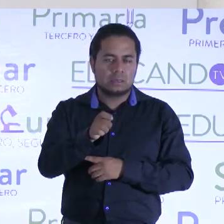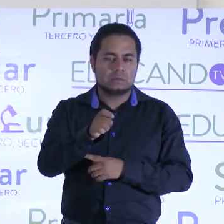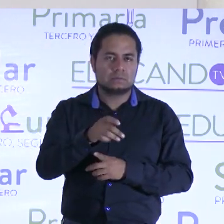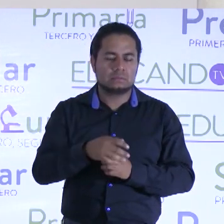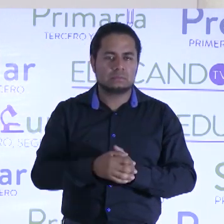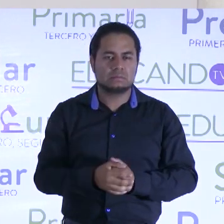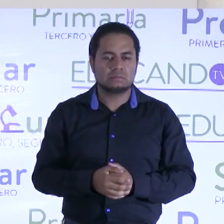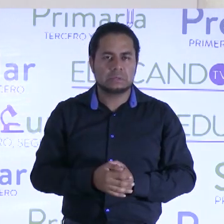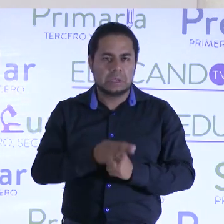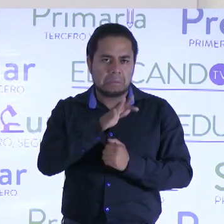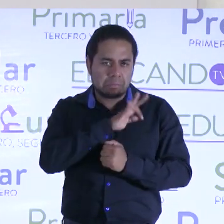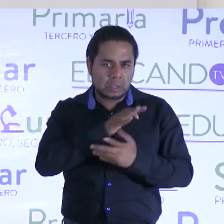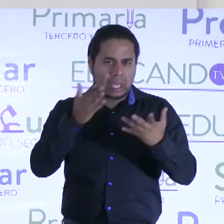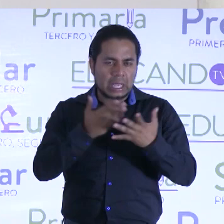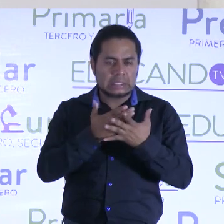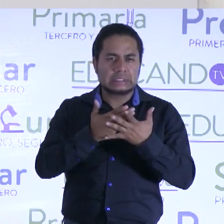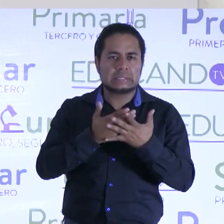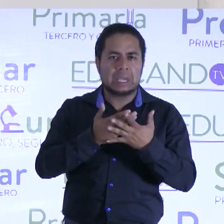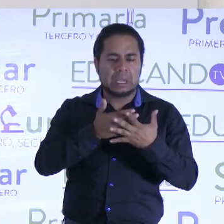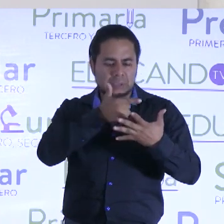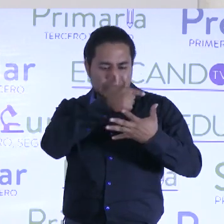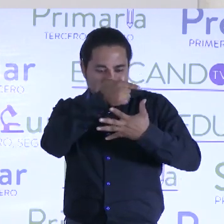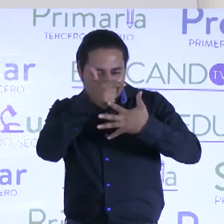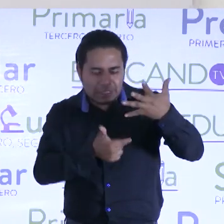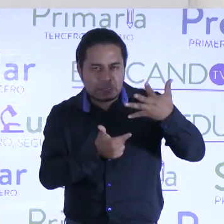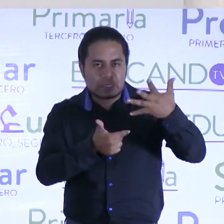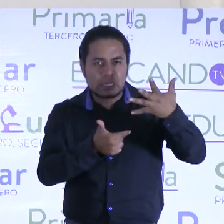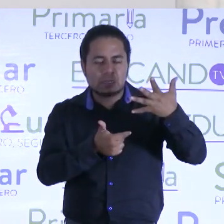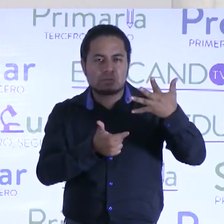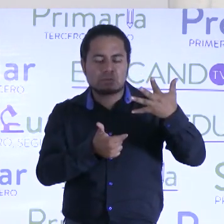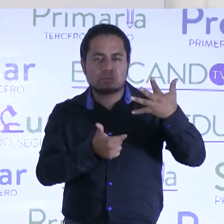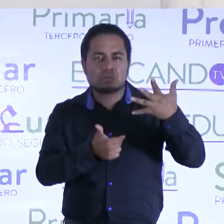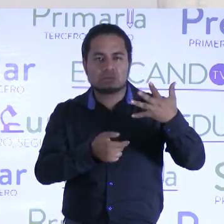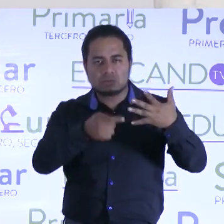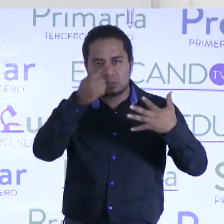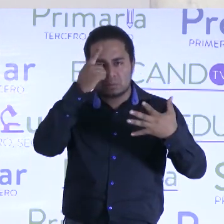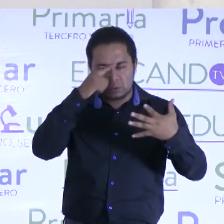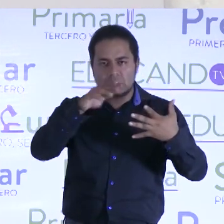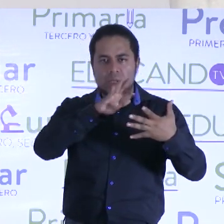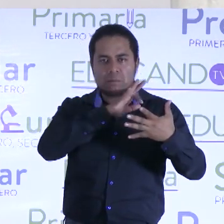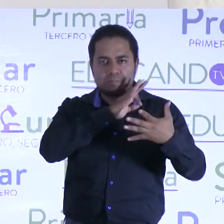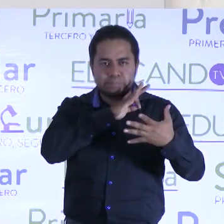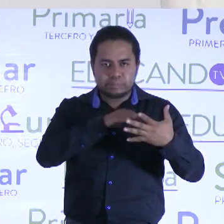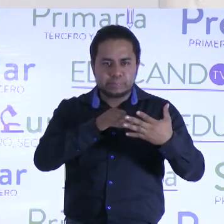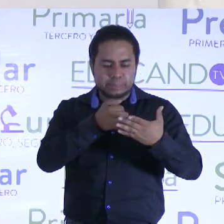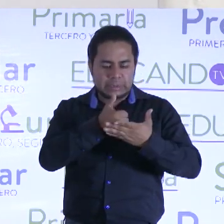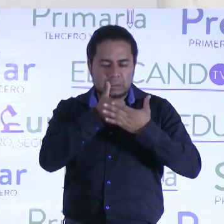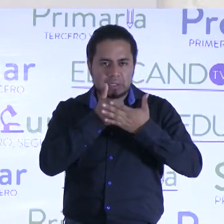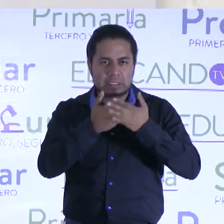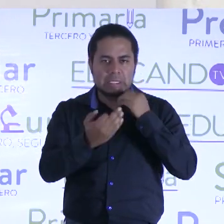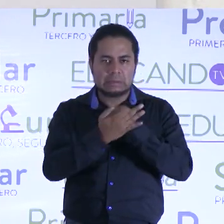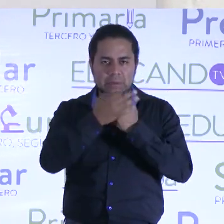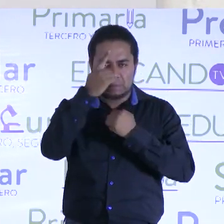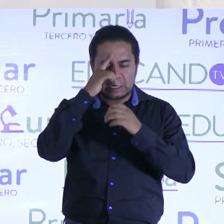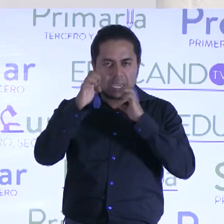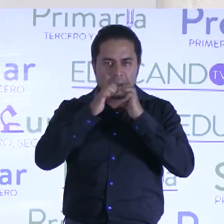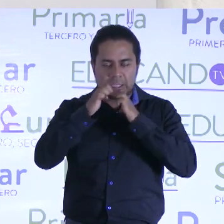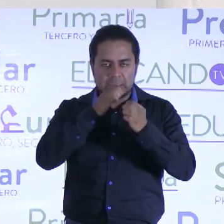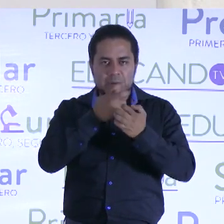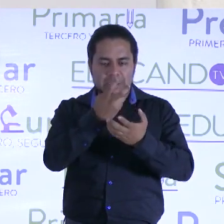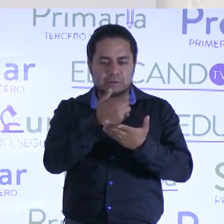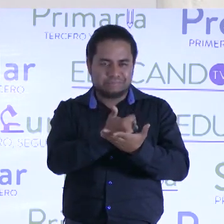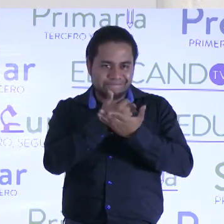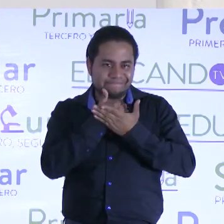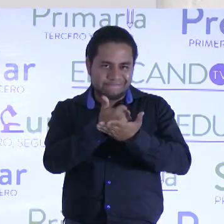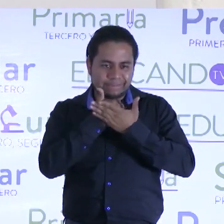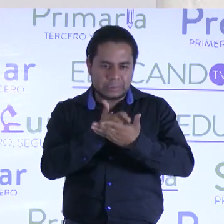realizar una guía, la cual te va a permitir llevar el proceso de tu entrevista.